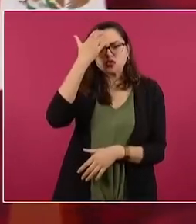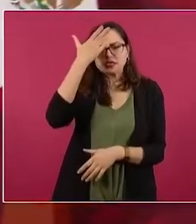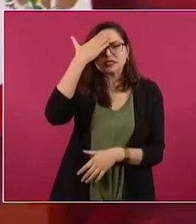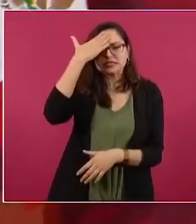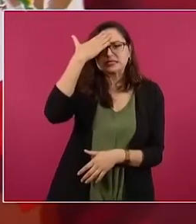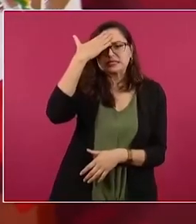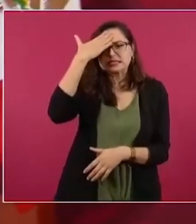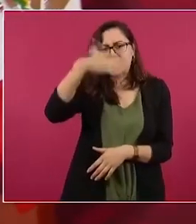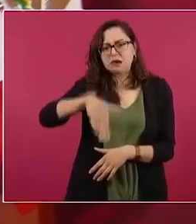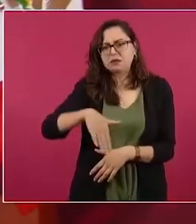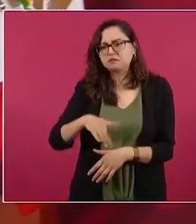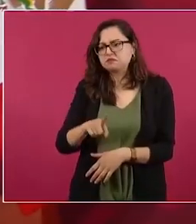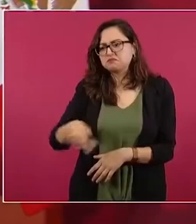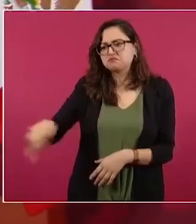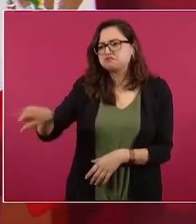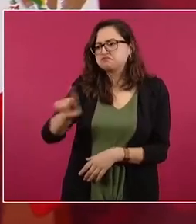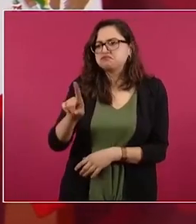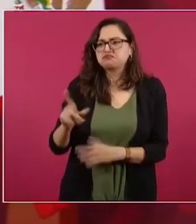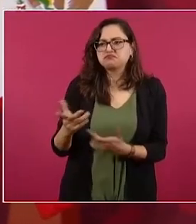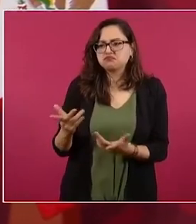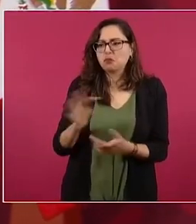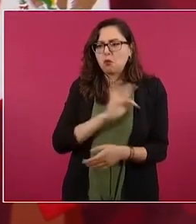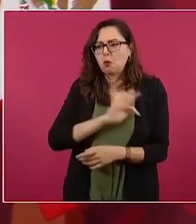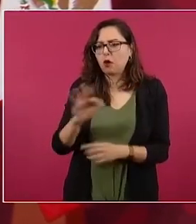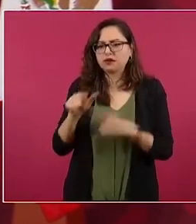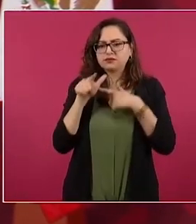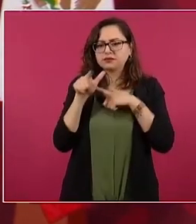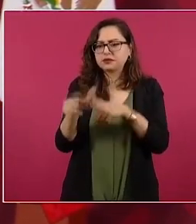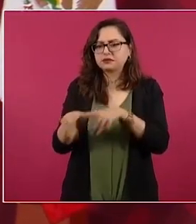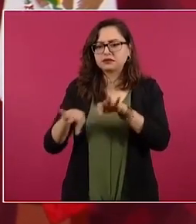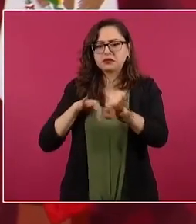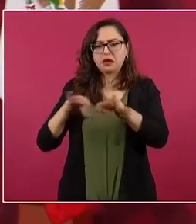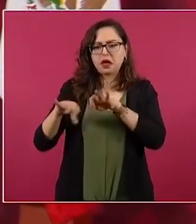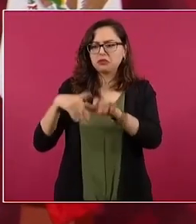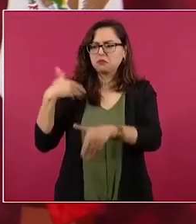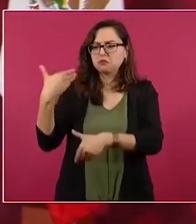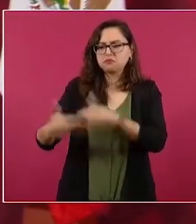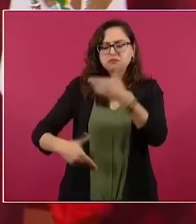la continuidad con cambio.